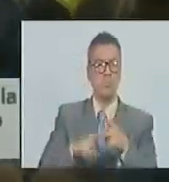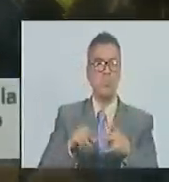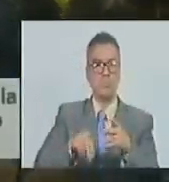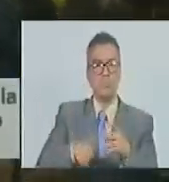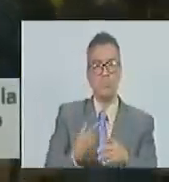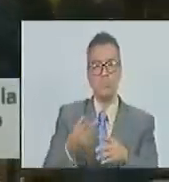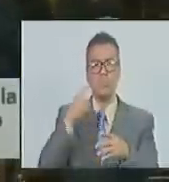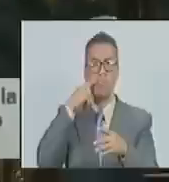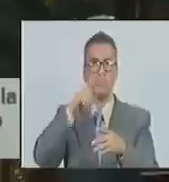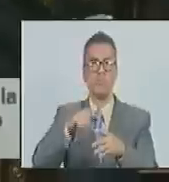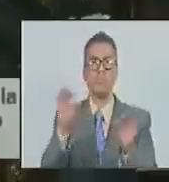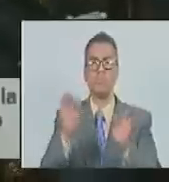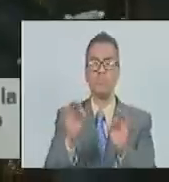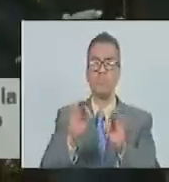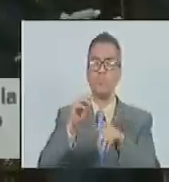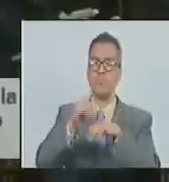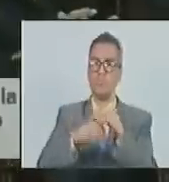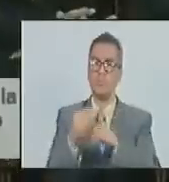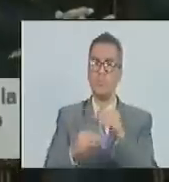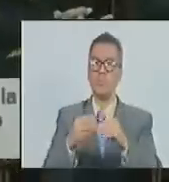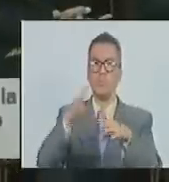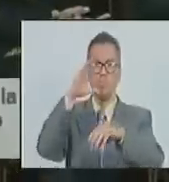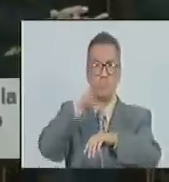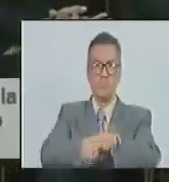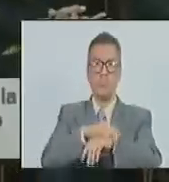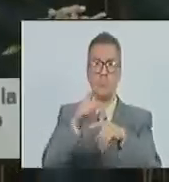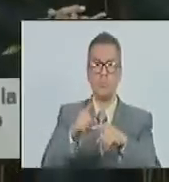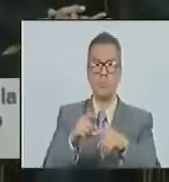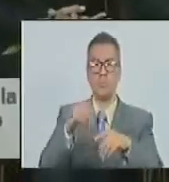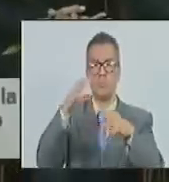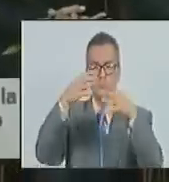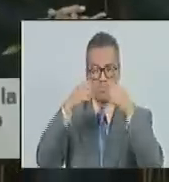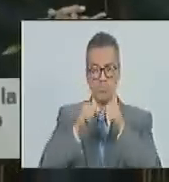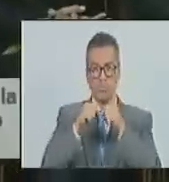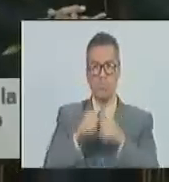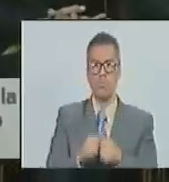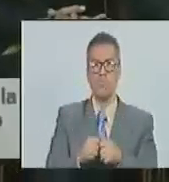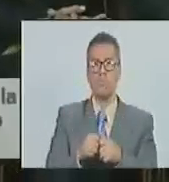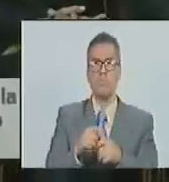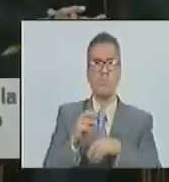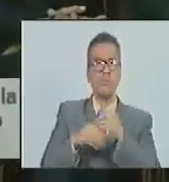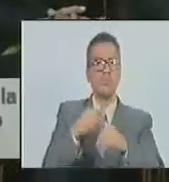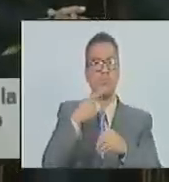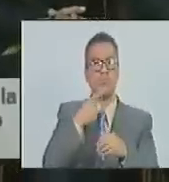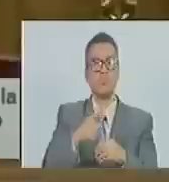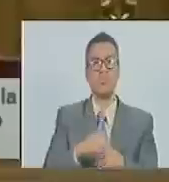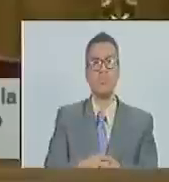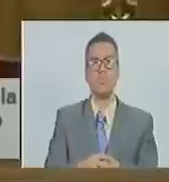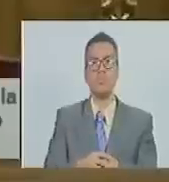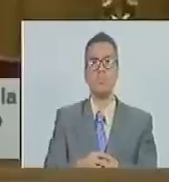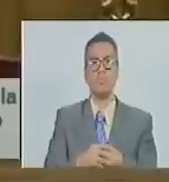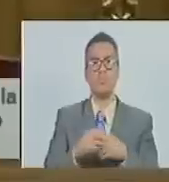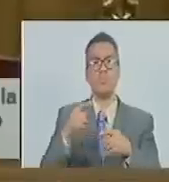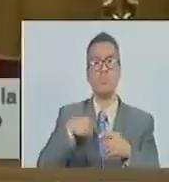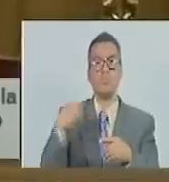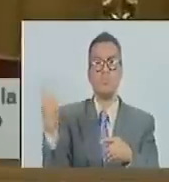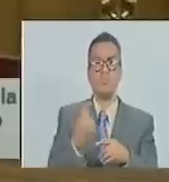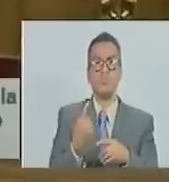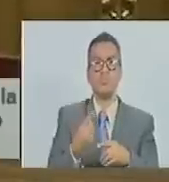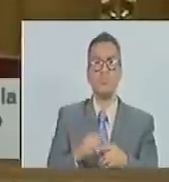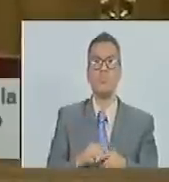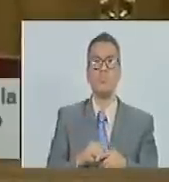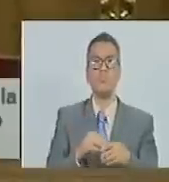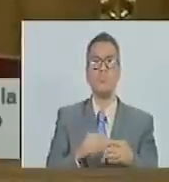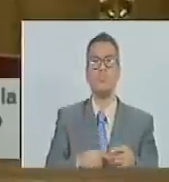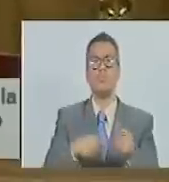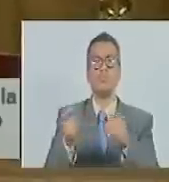puede ser objeto de ninguna forma de detención o arresto, como les decía, porque deviene de la inmunidad de jurisdicción